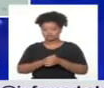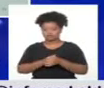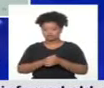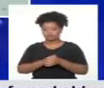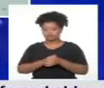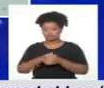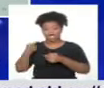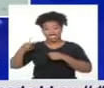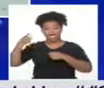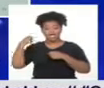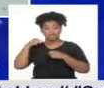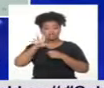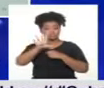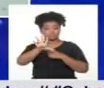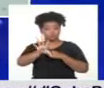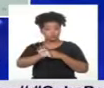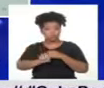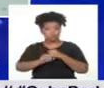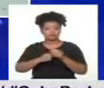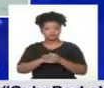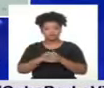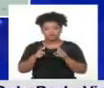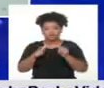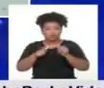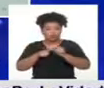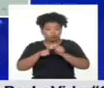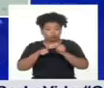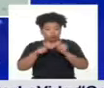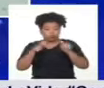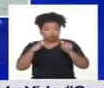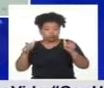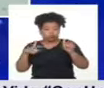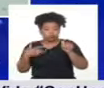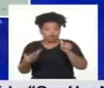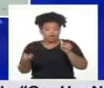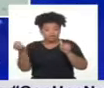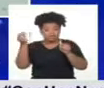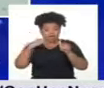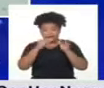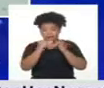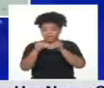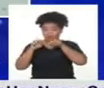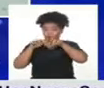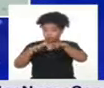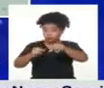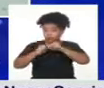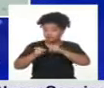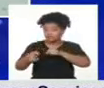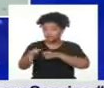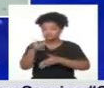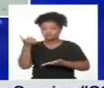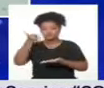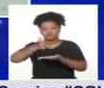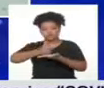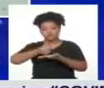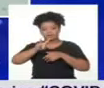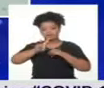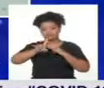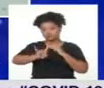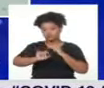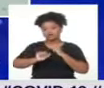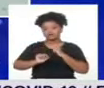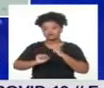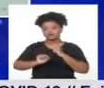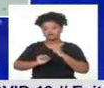ayer. El mayor número, que es además donde ha tenido la mayor transmisión, el municipio de Santiago, 29,